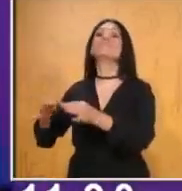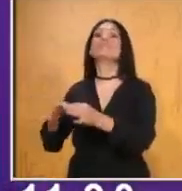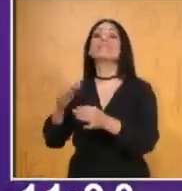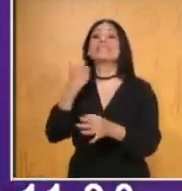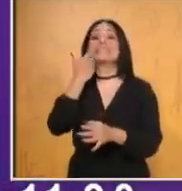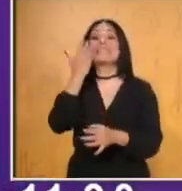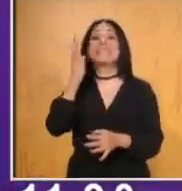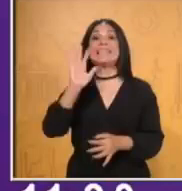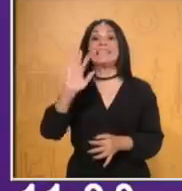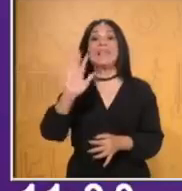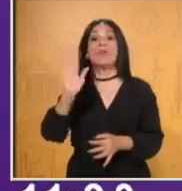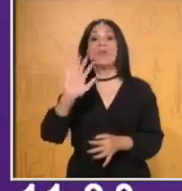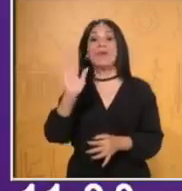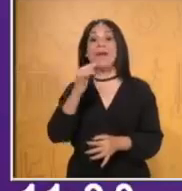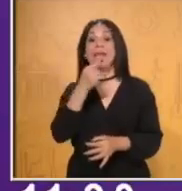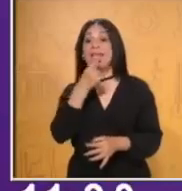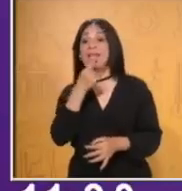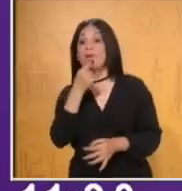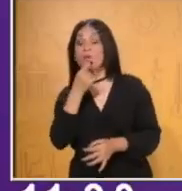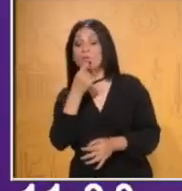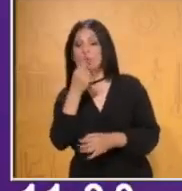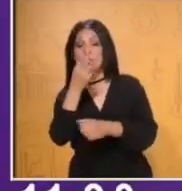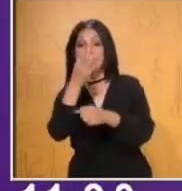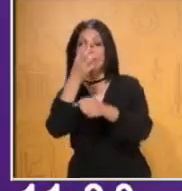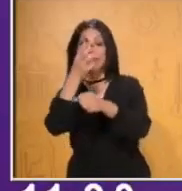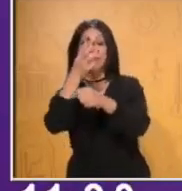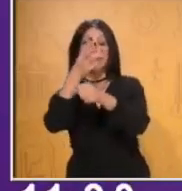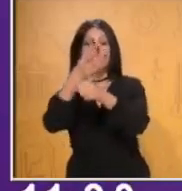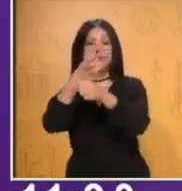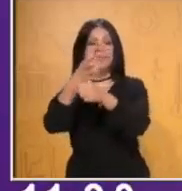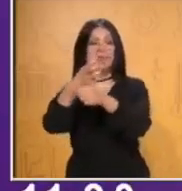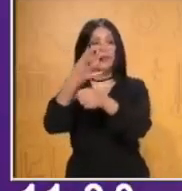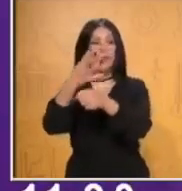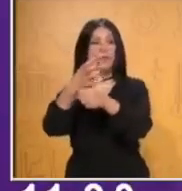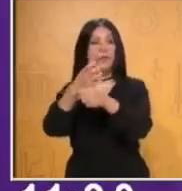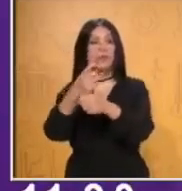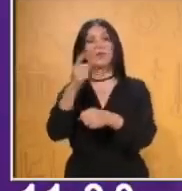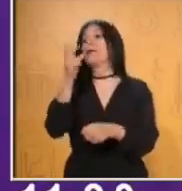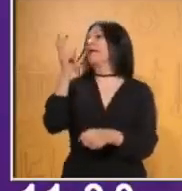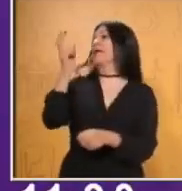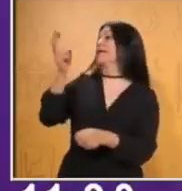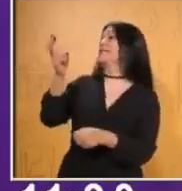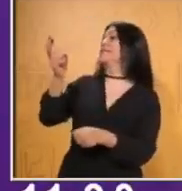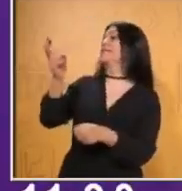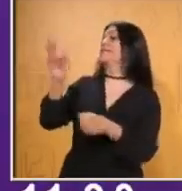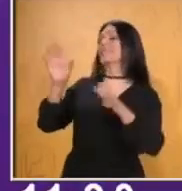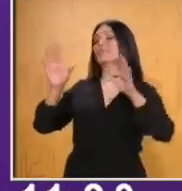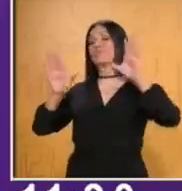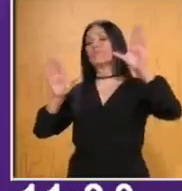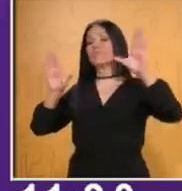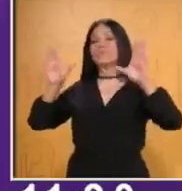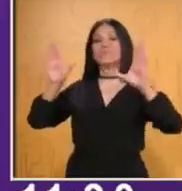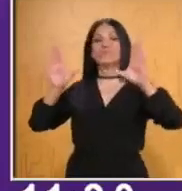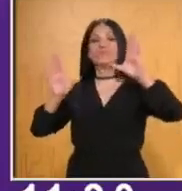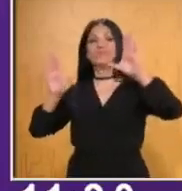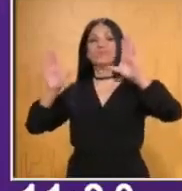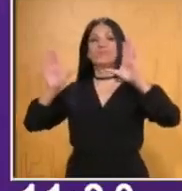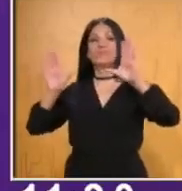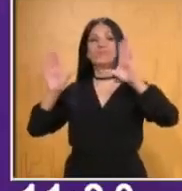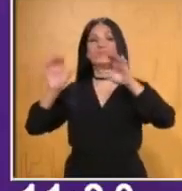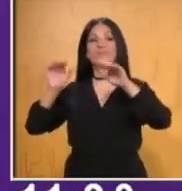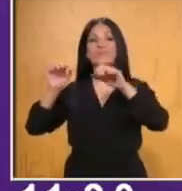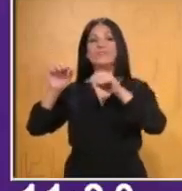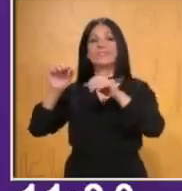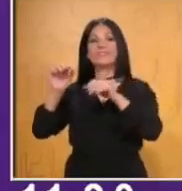saludar, amiguitos, de tercero y cuarto de primaria. Les voy a presentar a una amiguita que me acabo de encontrar. Si gustas presentarte, amiguita.